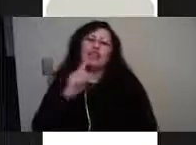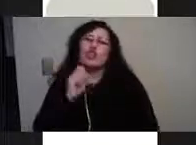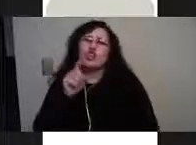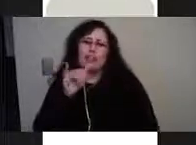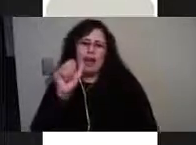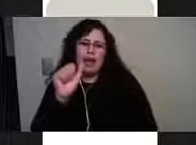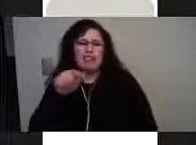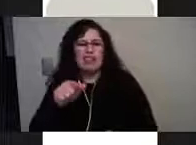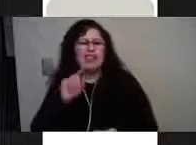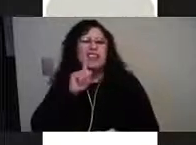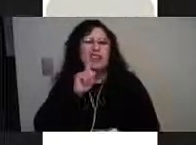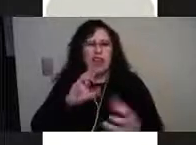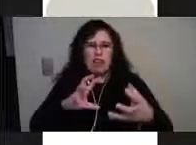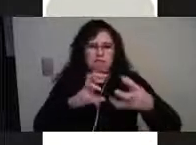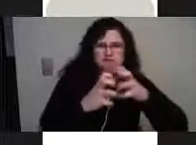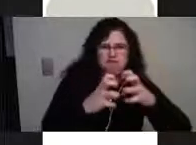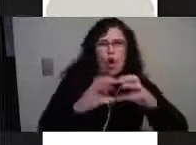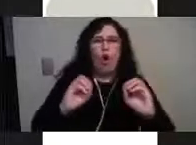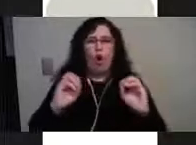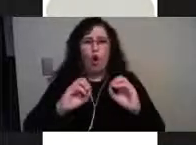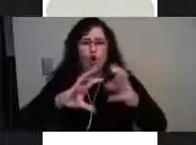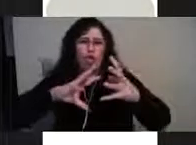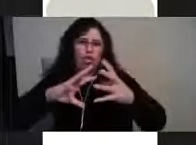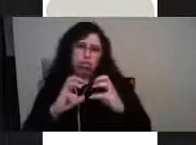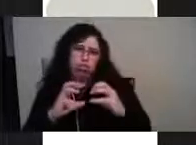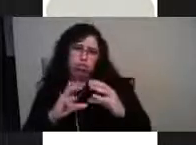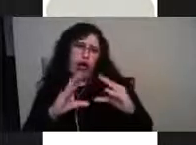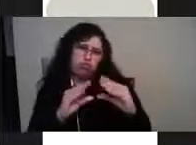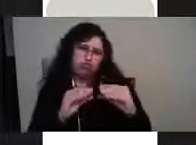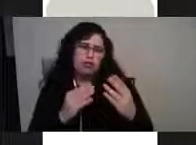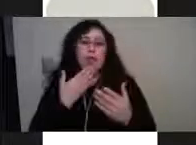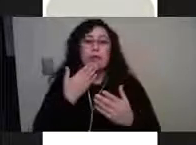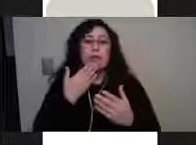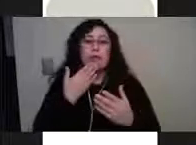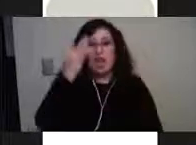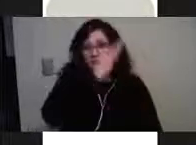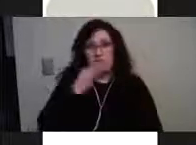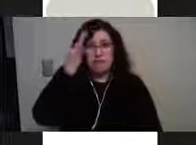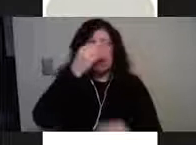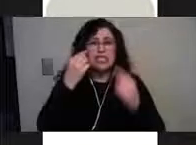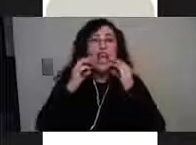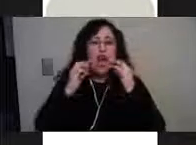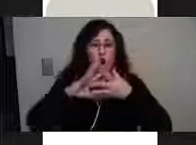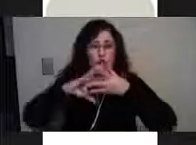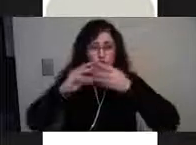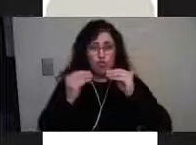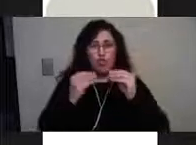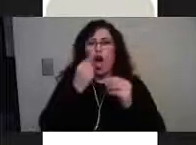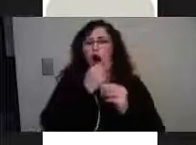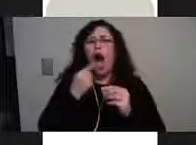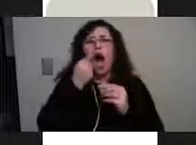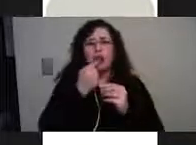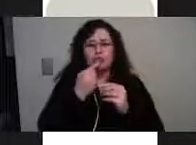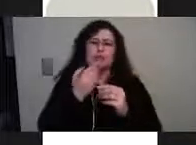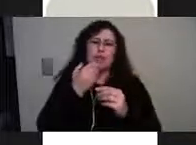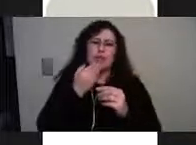hipertono, de hipotono, ya muscular, así como afectación de los músculos faciales también de la zona oral, ¿cierto? El aparato